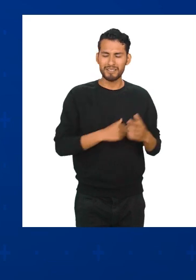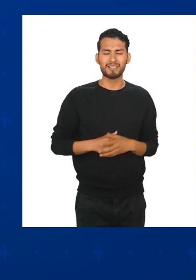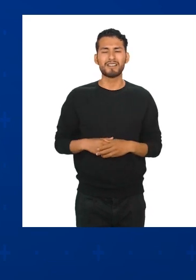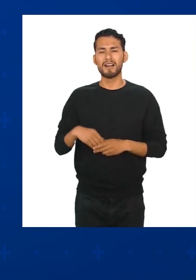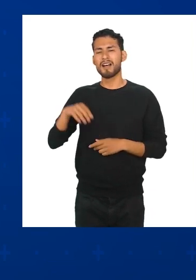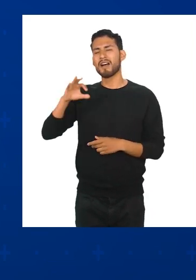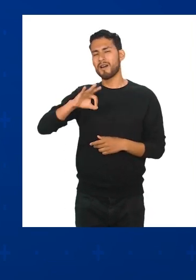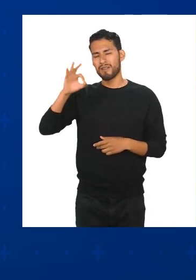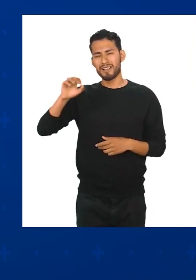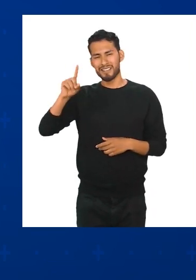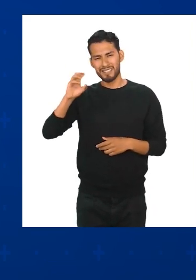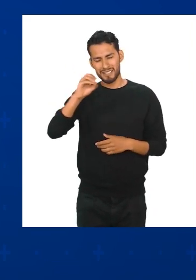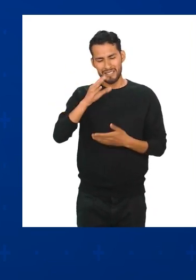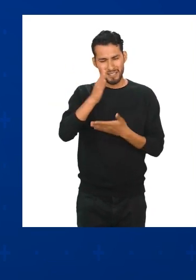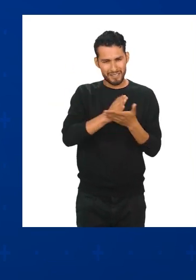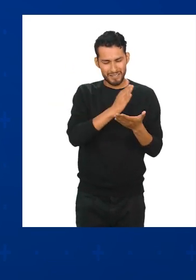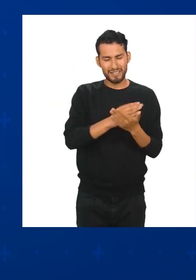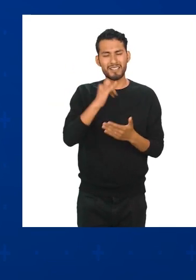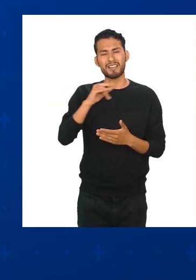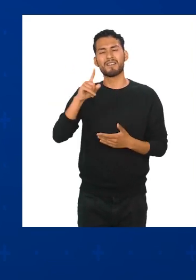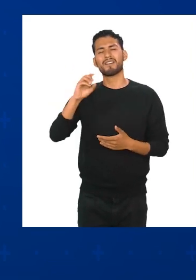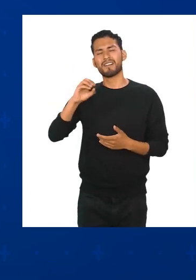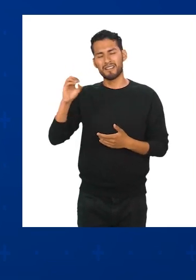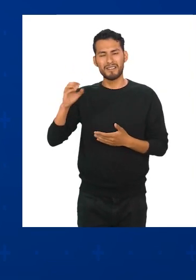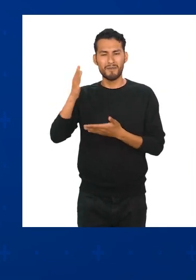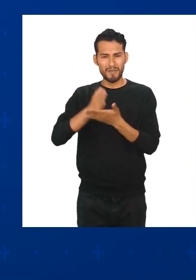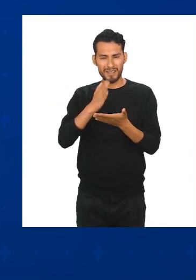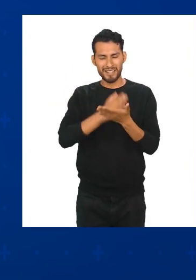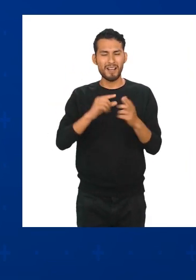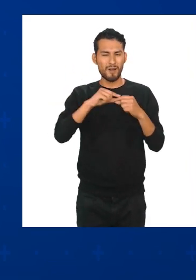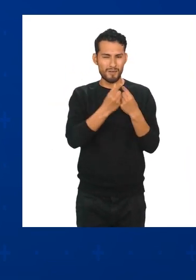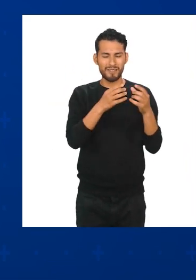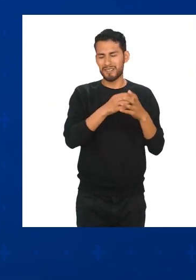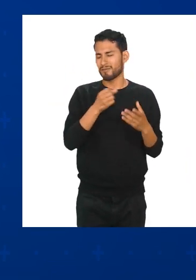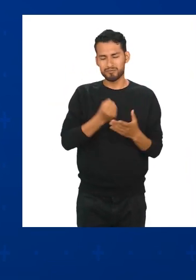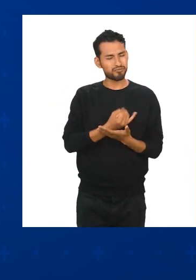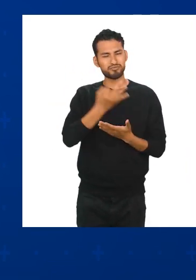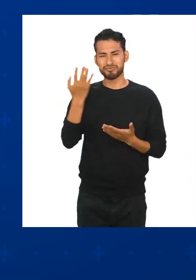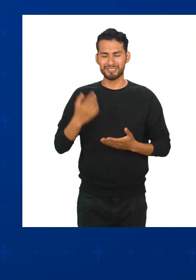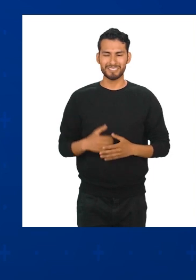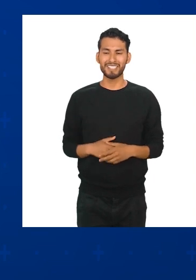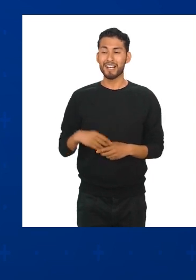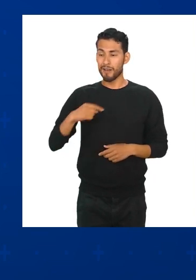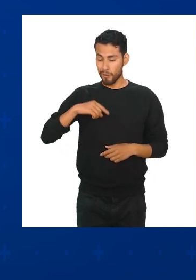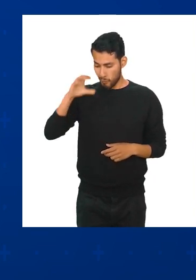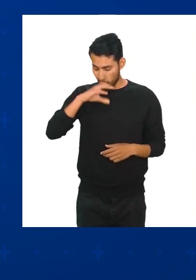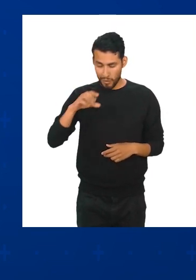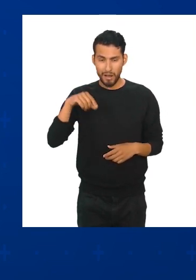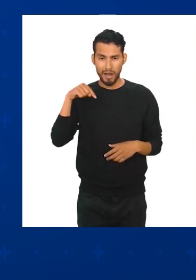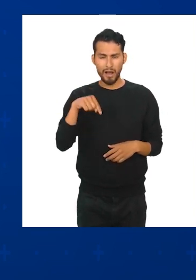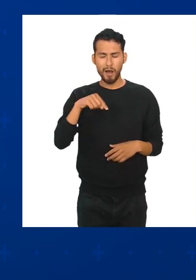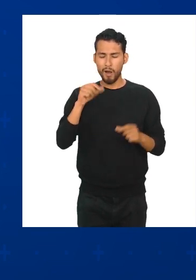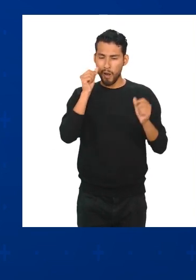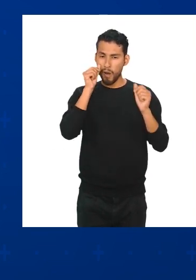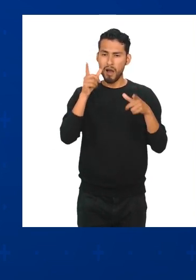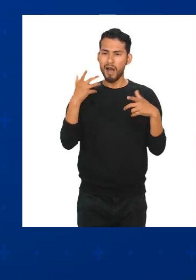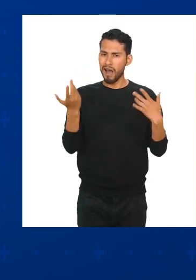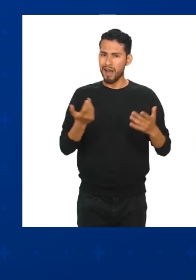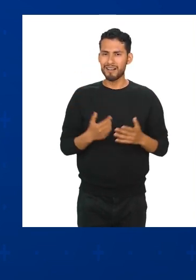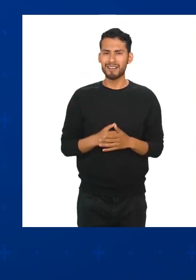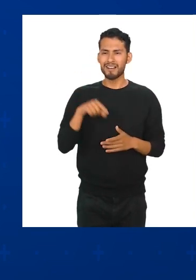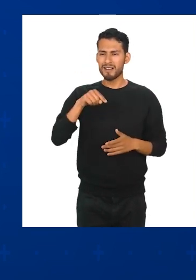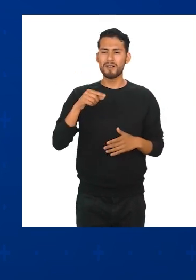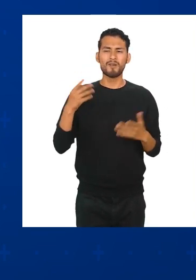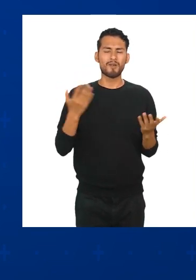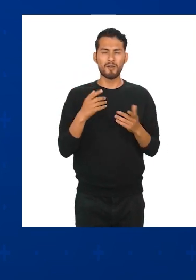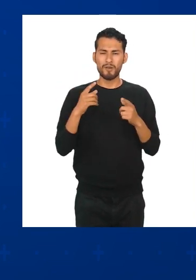agrupados, percentiles, percentiles para datos agrupados, etc. Acabo de buscarla y lo que más me sorprende es